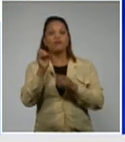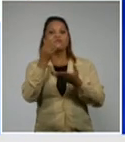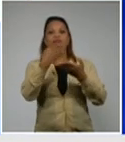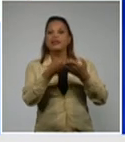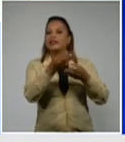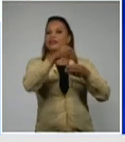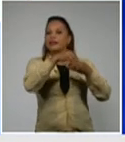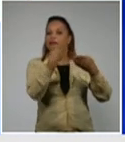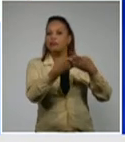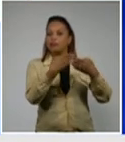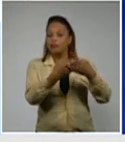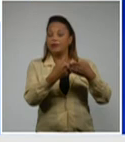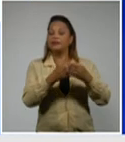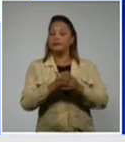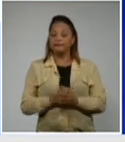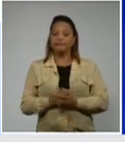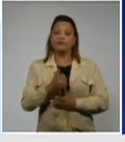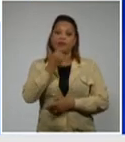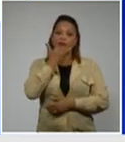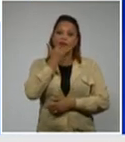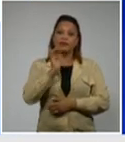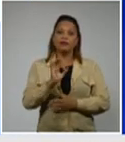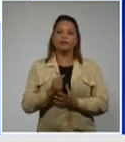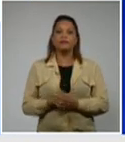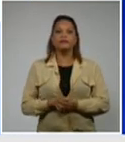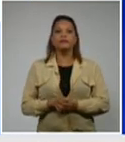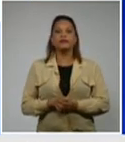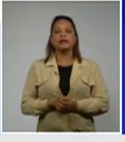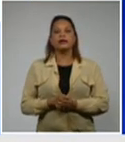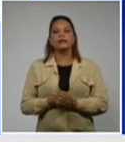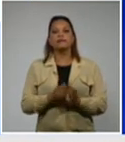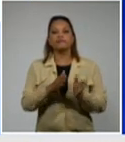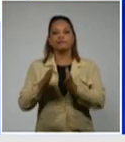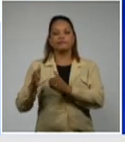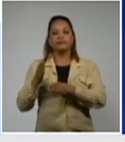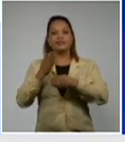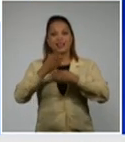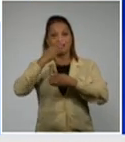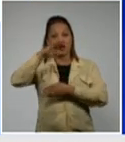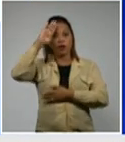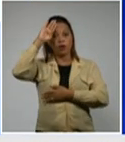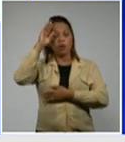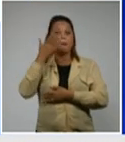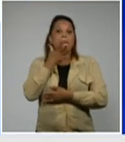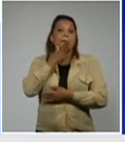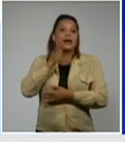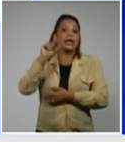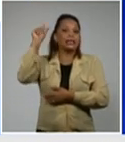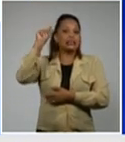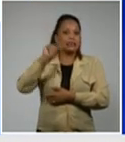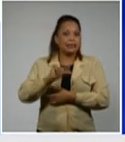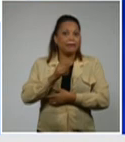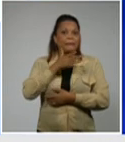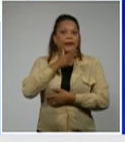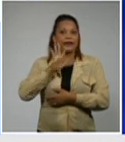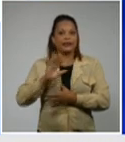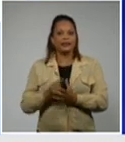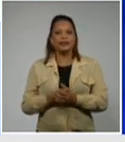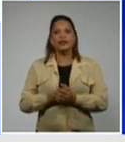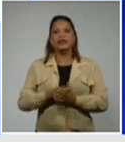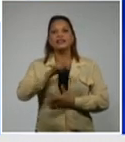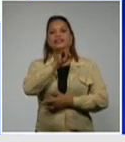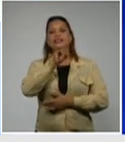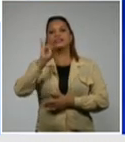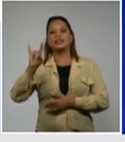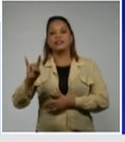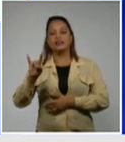Cuba, que parece que va a seguir disminuyendo el número de casos, 69 autóctonos